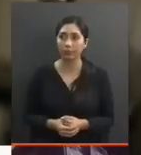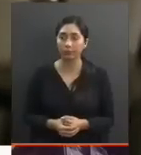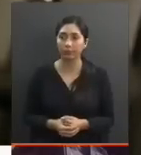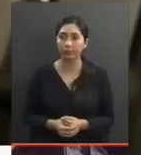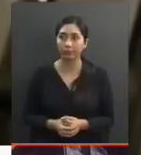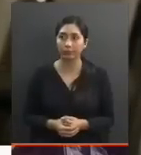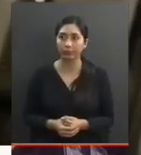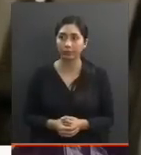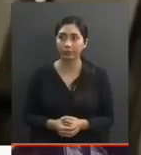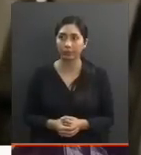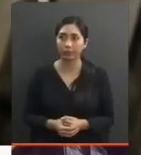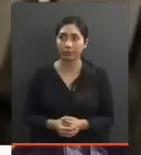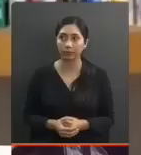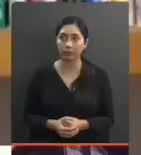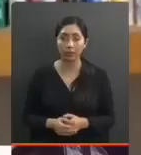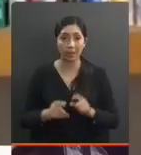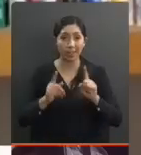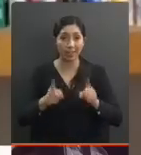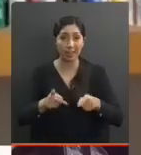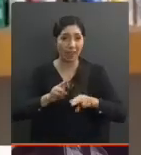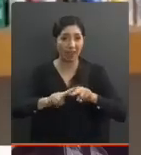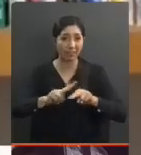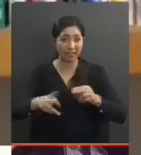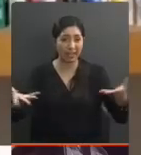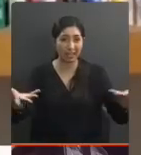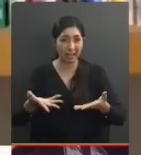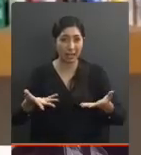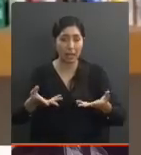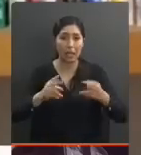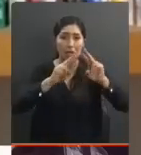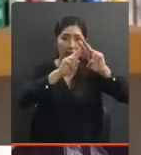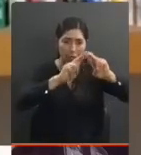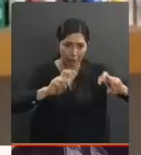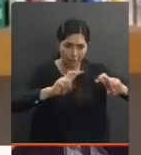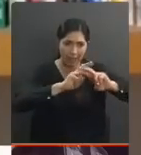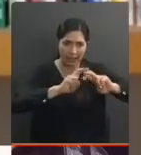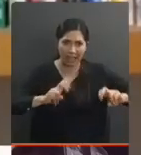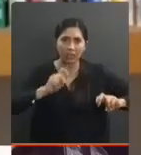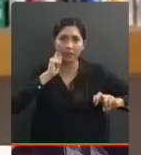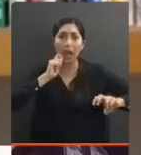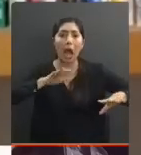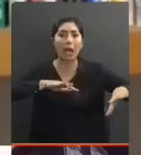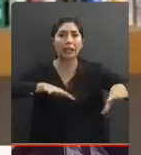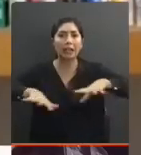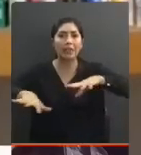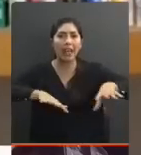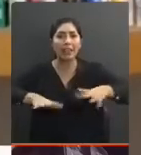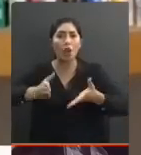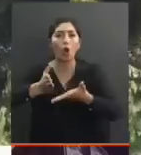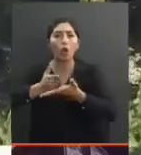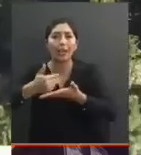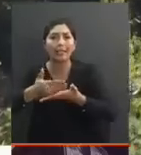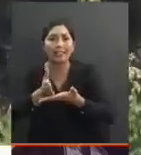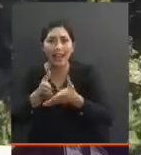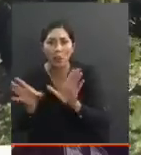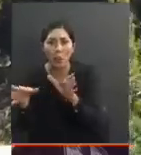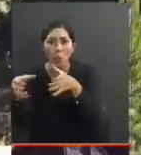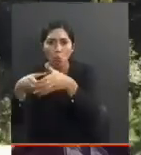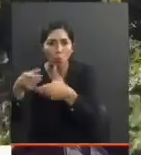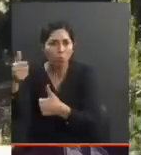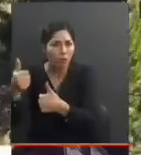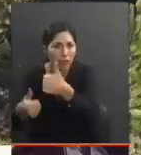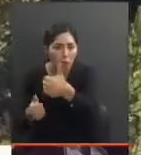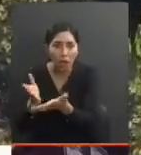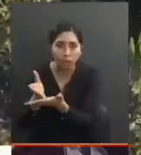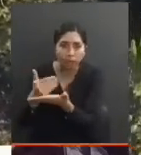Lo que debiera hacerse acá es investigar esto como una actividad organizada, como una especie de crimen organizado, y hay un